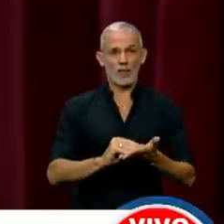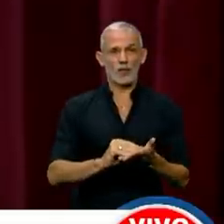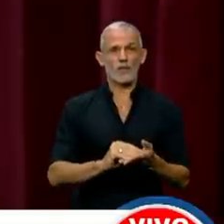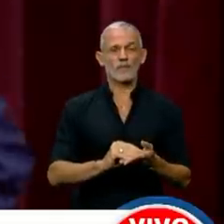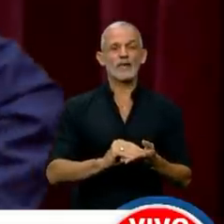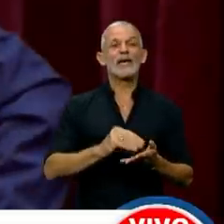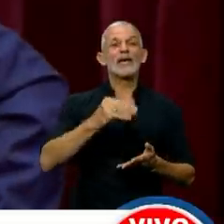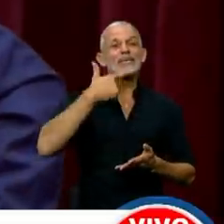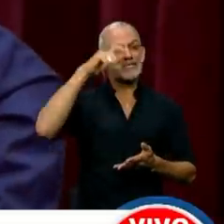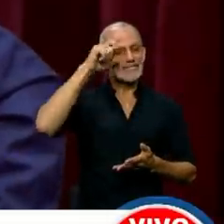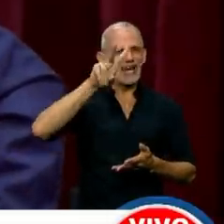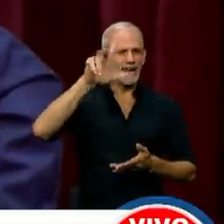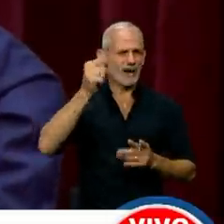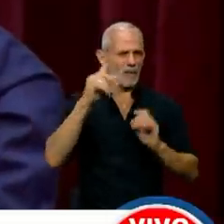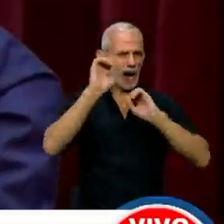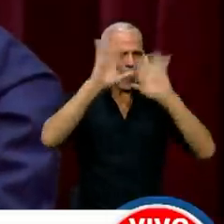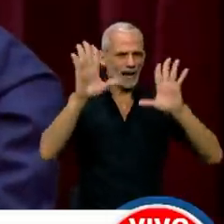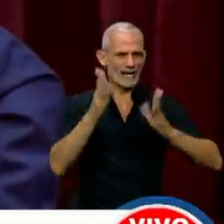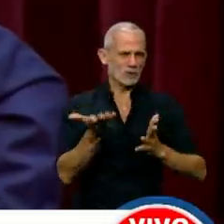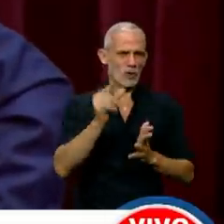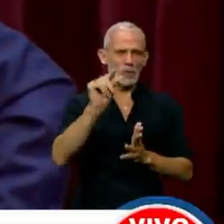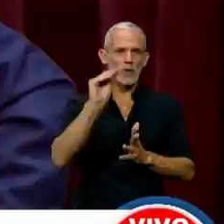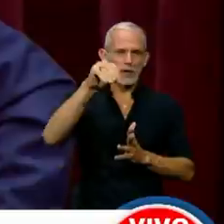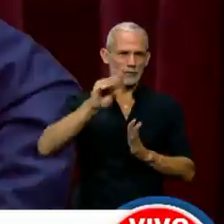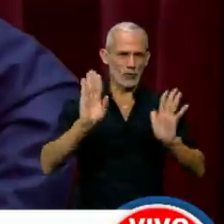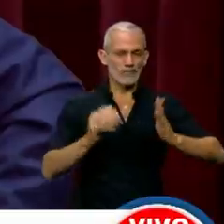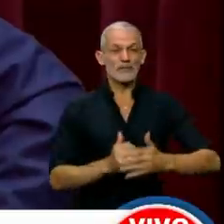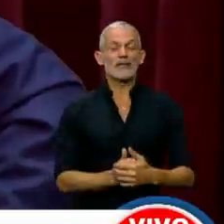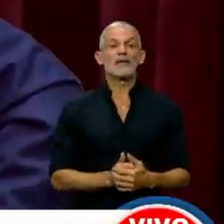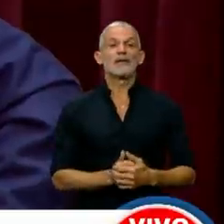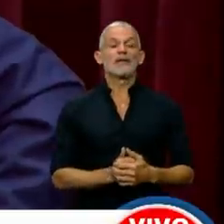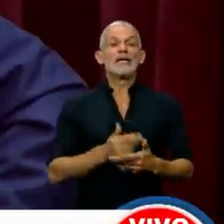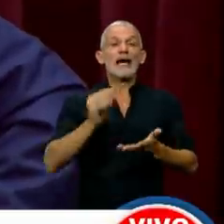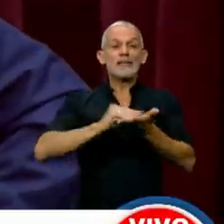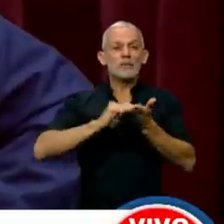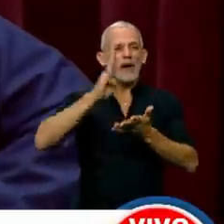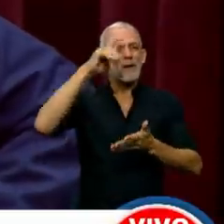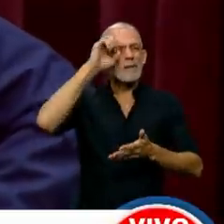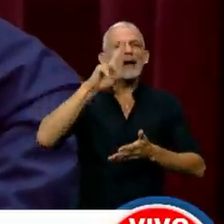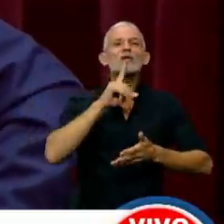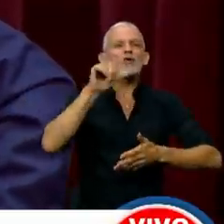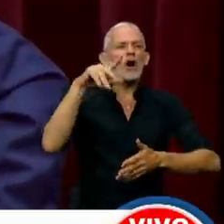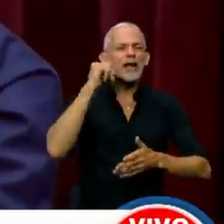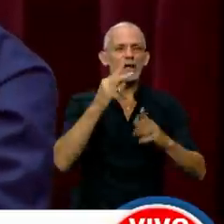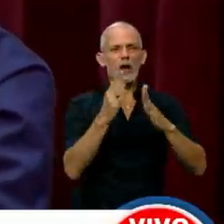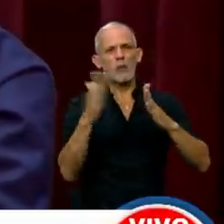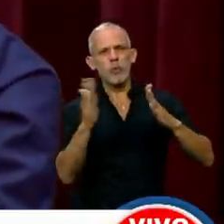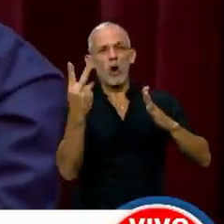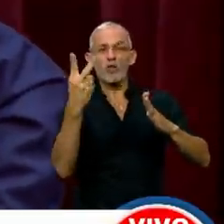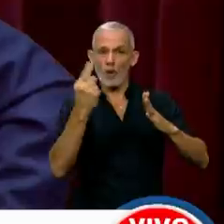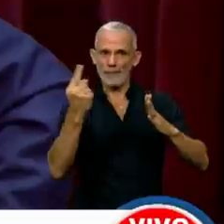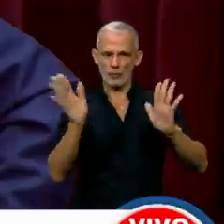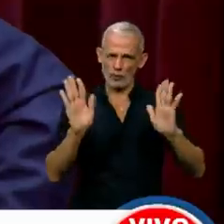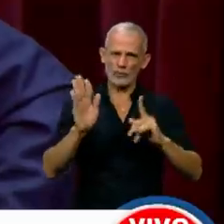diputado carlos selva voy a hacer una aclaración diputado previo la diputada bertone se excedió en dos minutos y el diputado iglesias